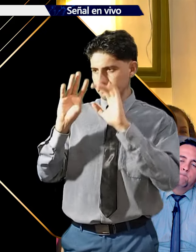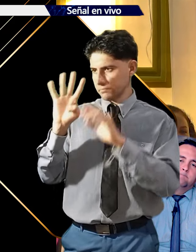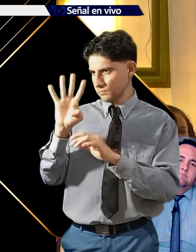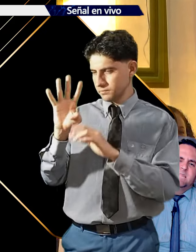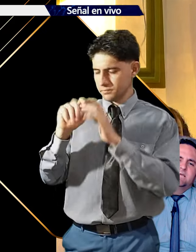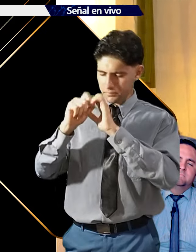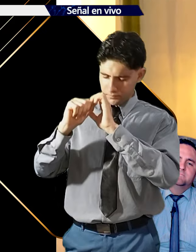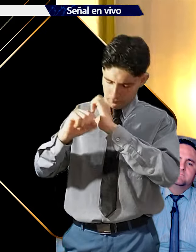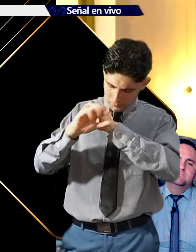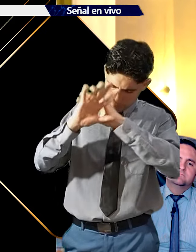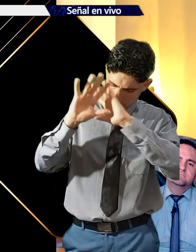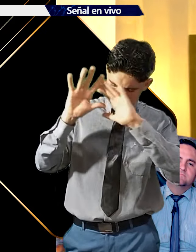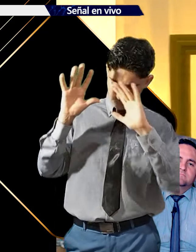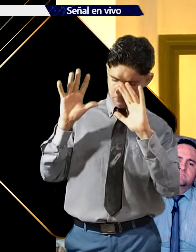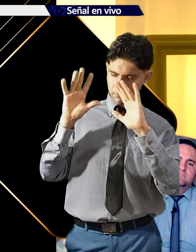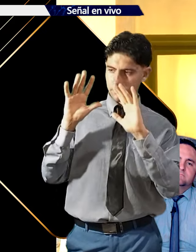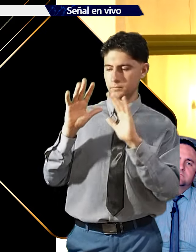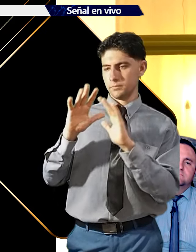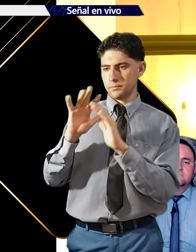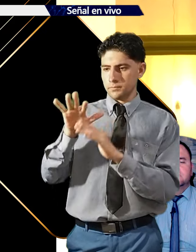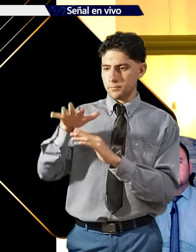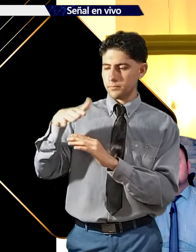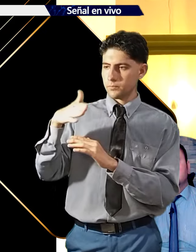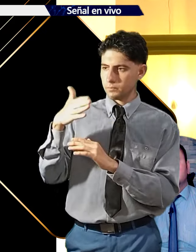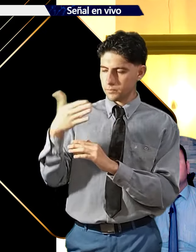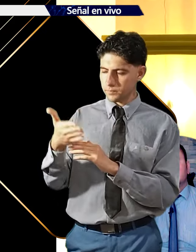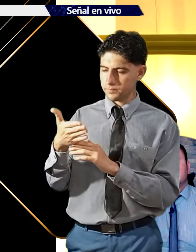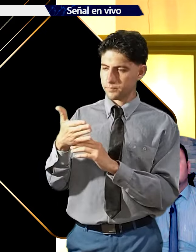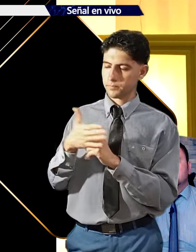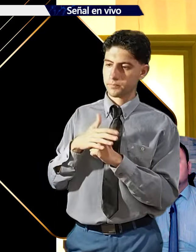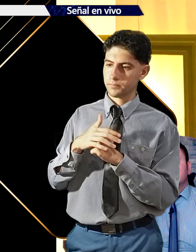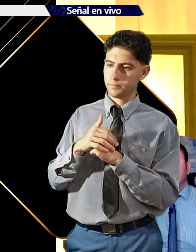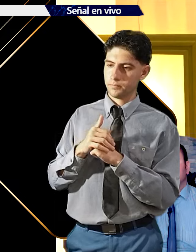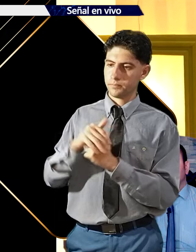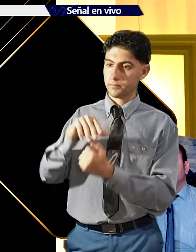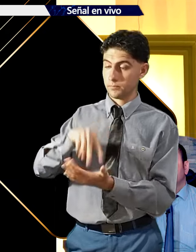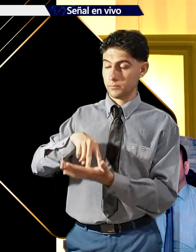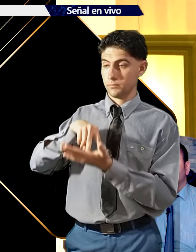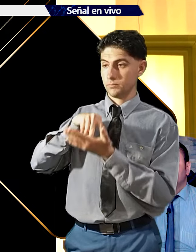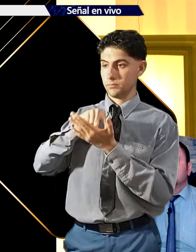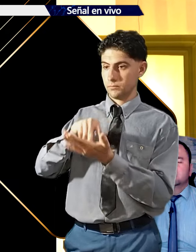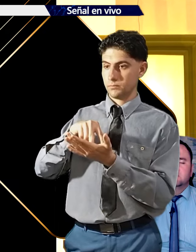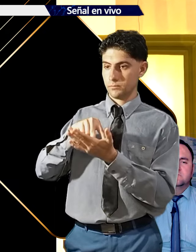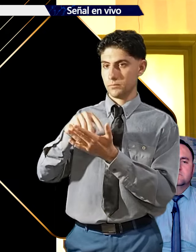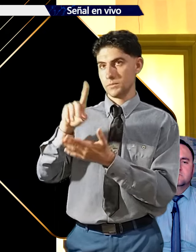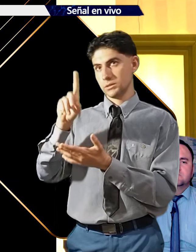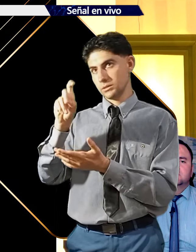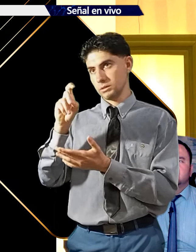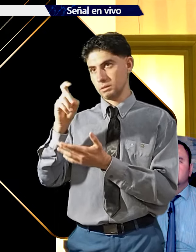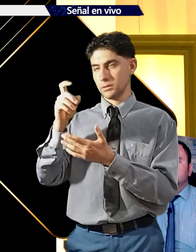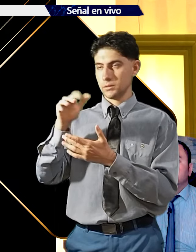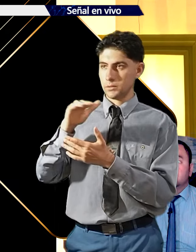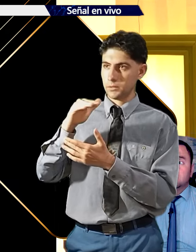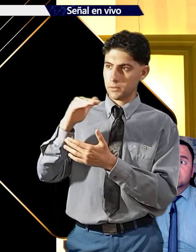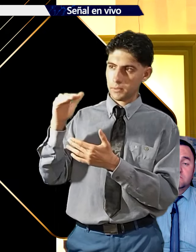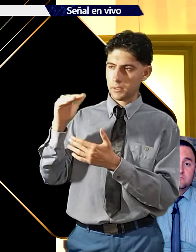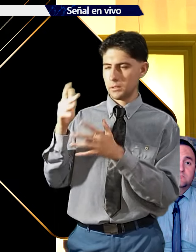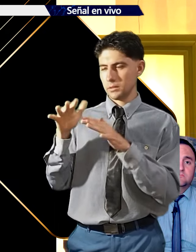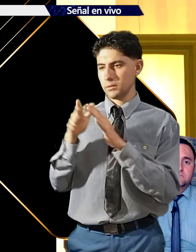las 4 de la mañana. Entonces él está en oración. Y luego entonces él se para de